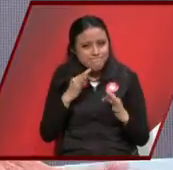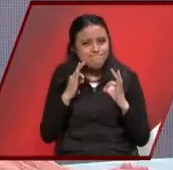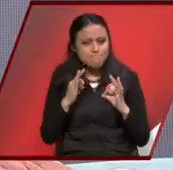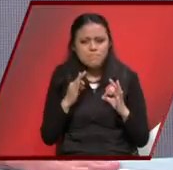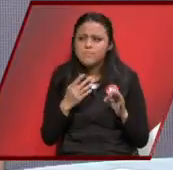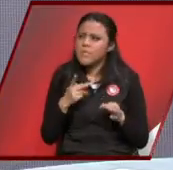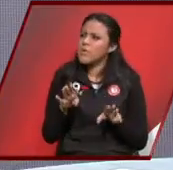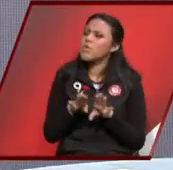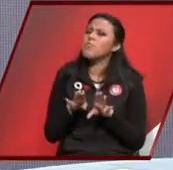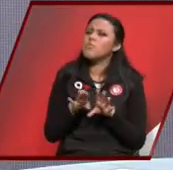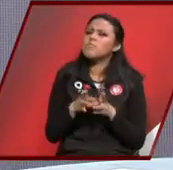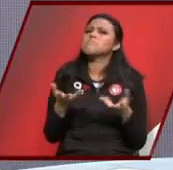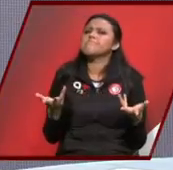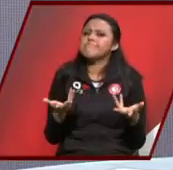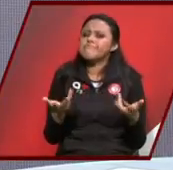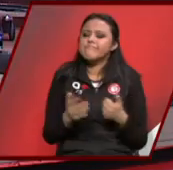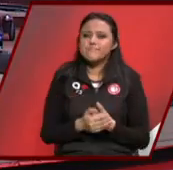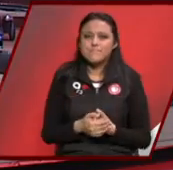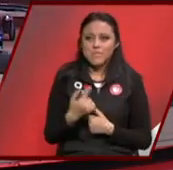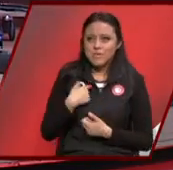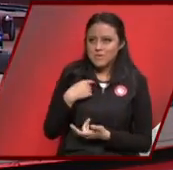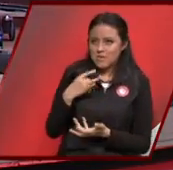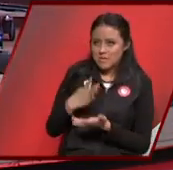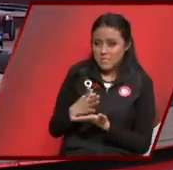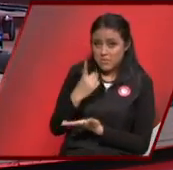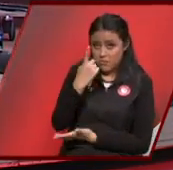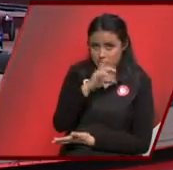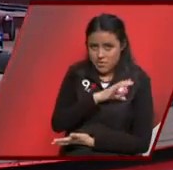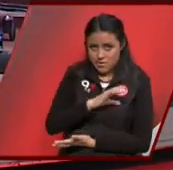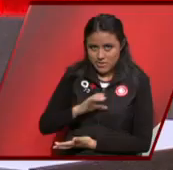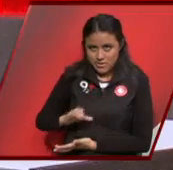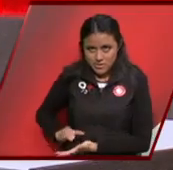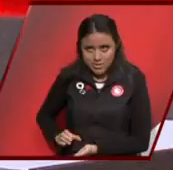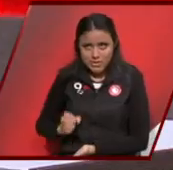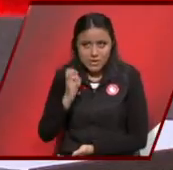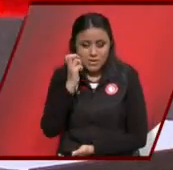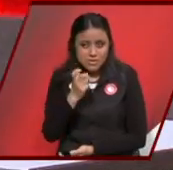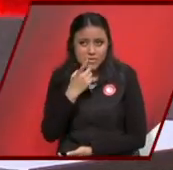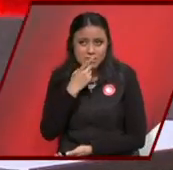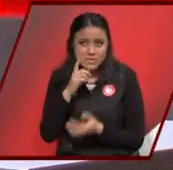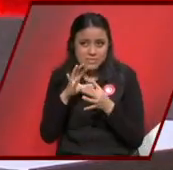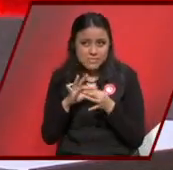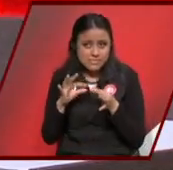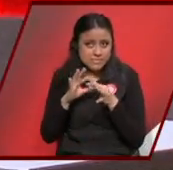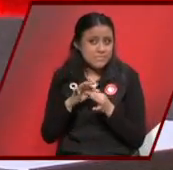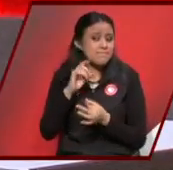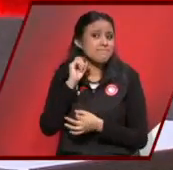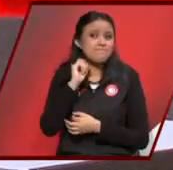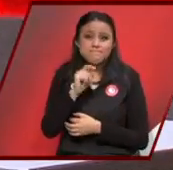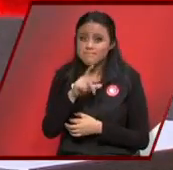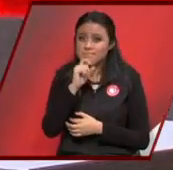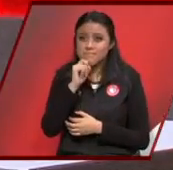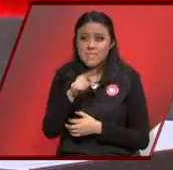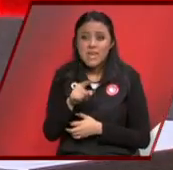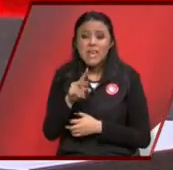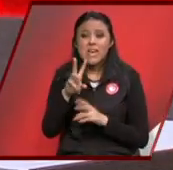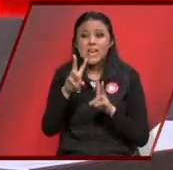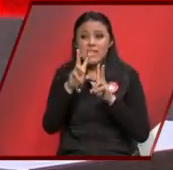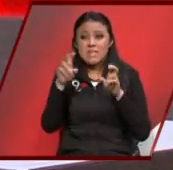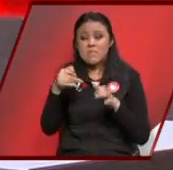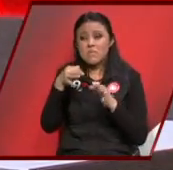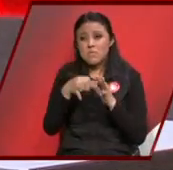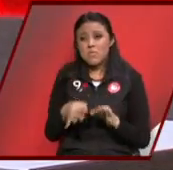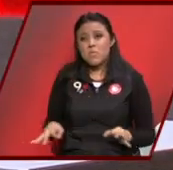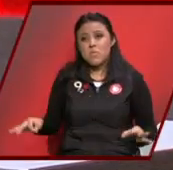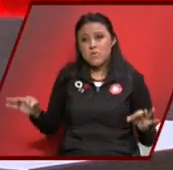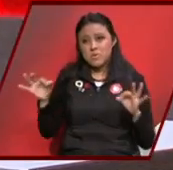pero ¿cómo nos va a ir muy bien? Mira, soy la única candidata que con eso que tú acabas de comentar es exactamente el tema de